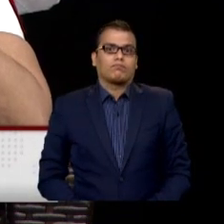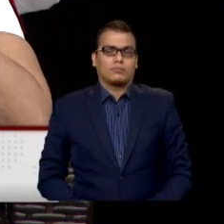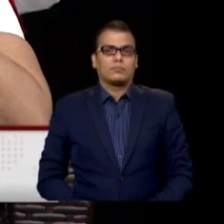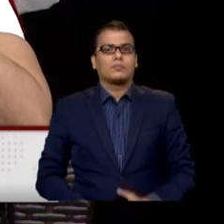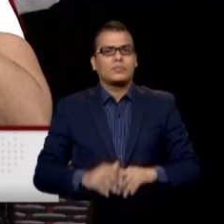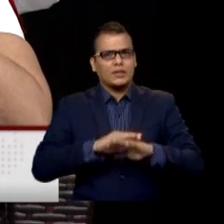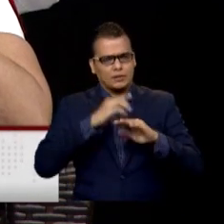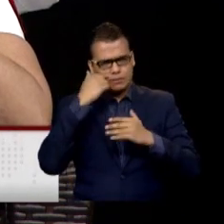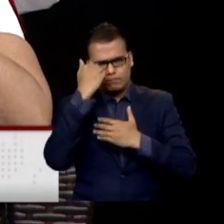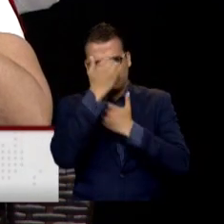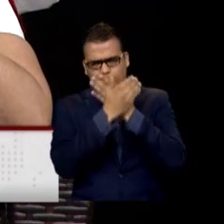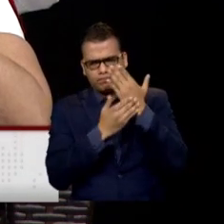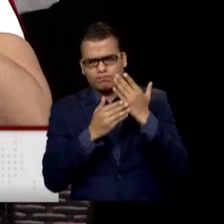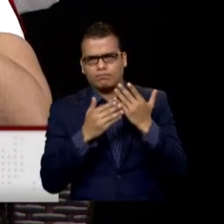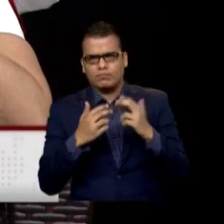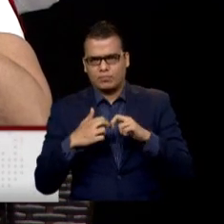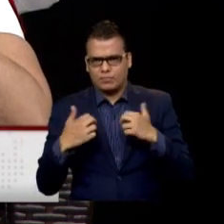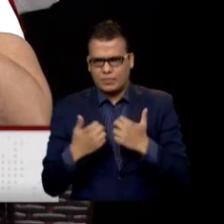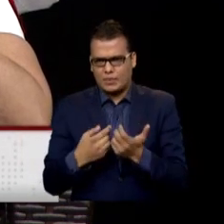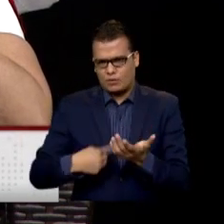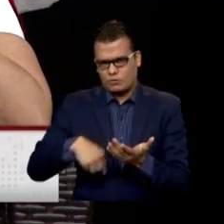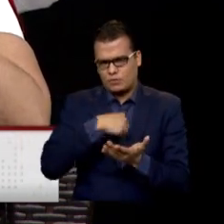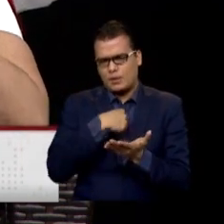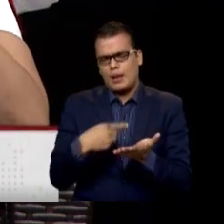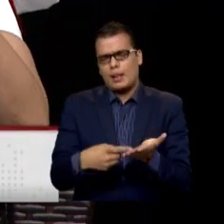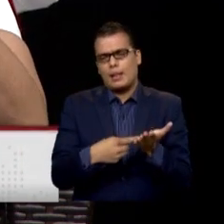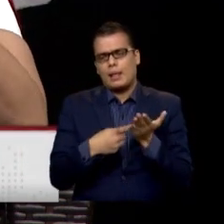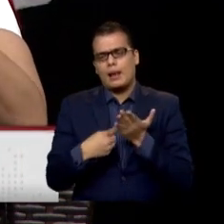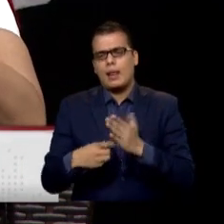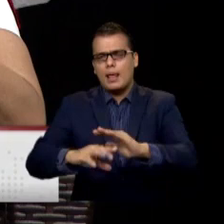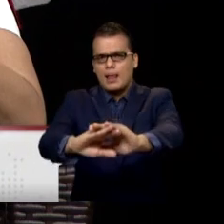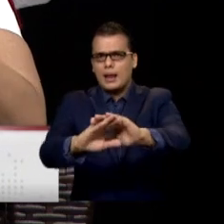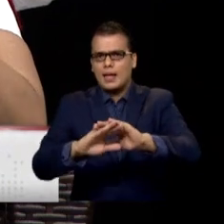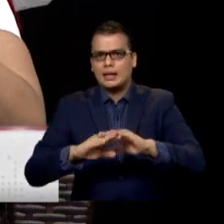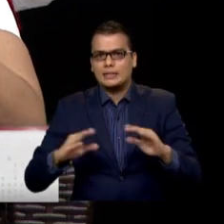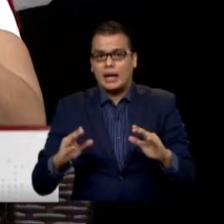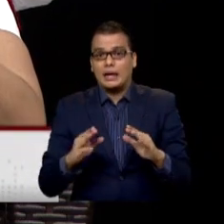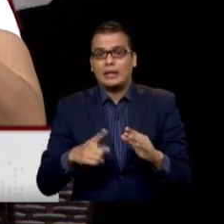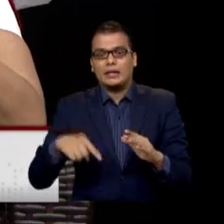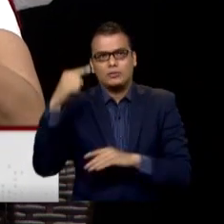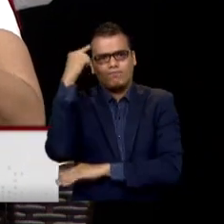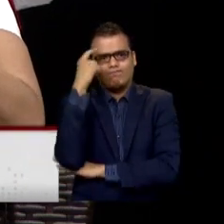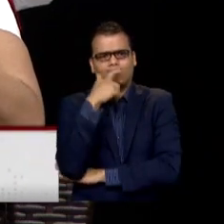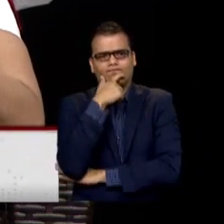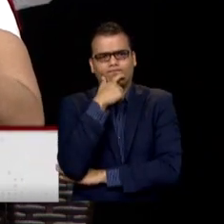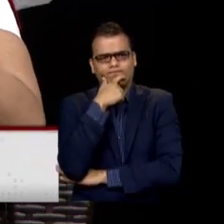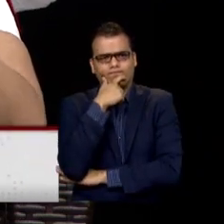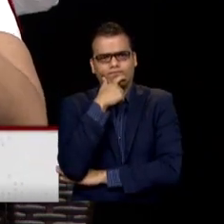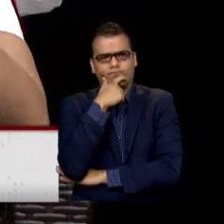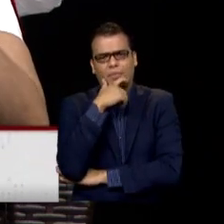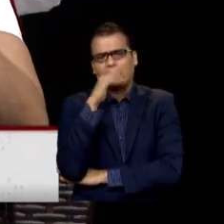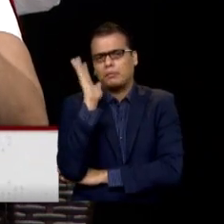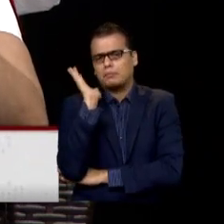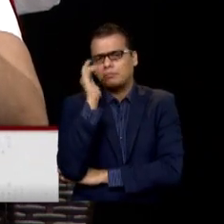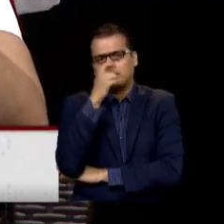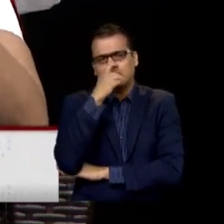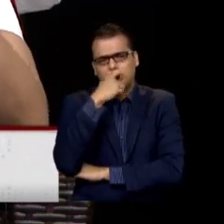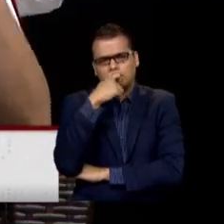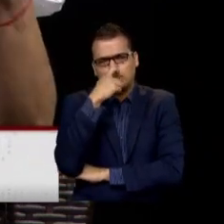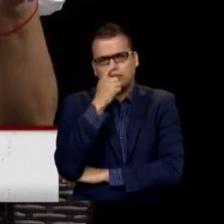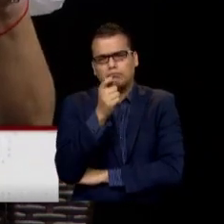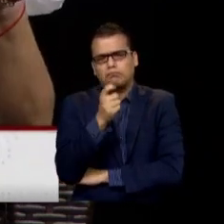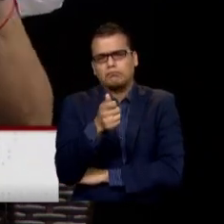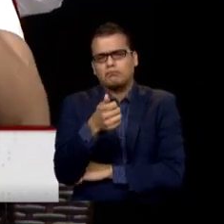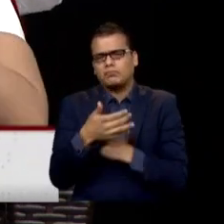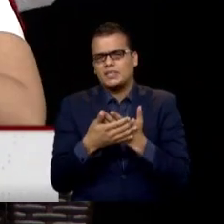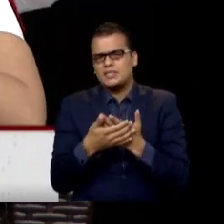hemos analizado en las reuniones que hemos tenido alrededor de la mortalidad, las personas siguen pensando que es una gripa, que les va a pasar,